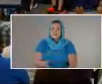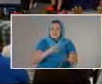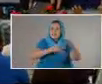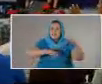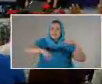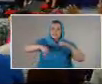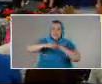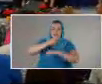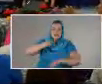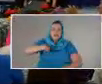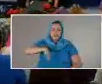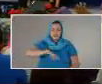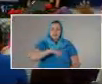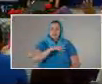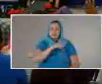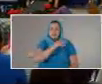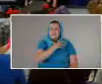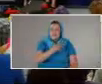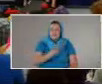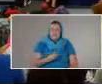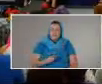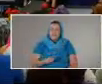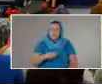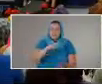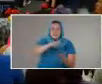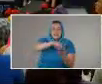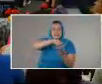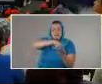Cambia nuestro lamento en baile.